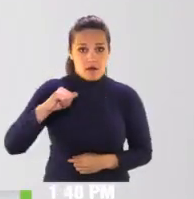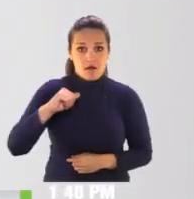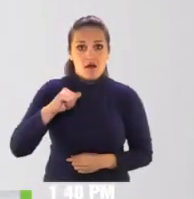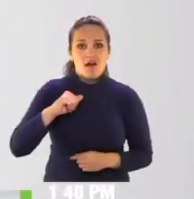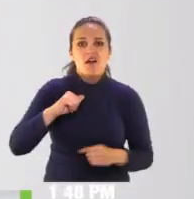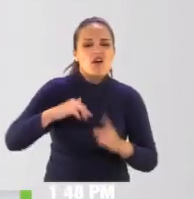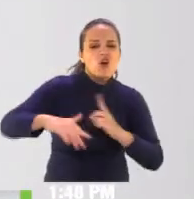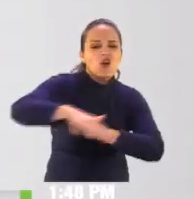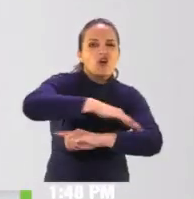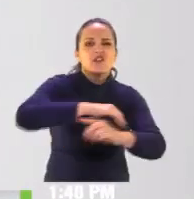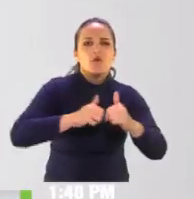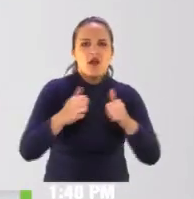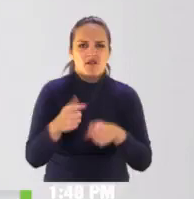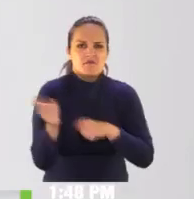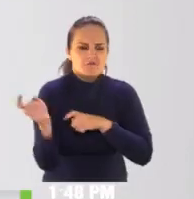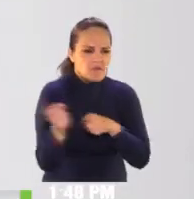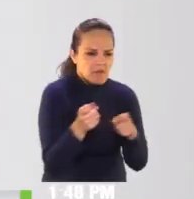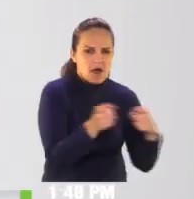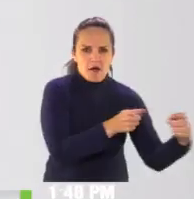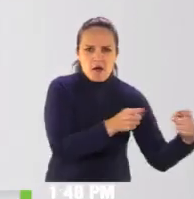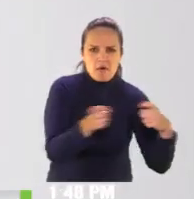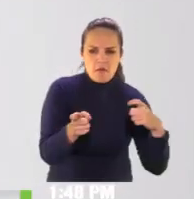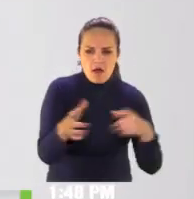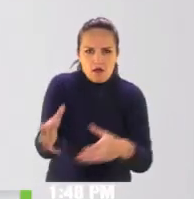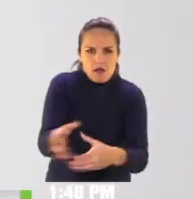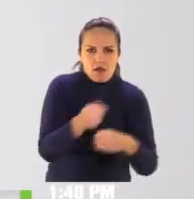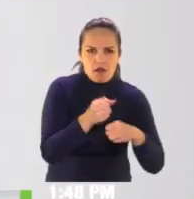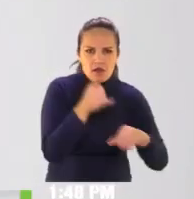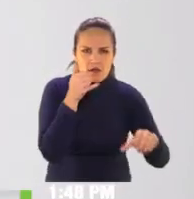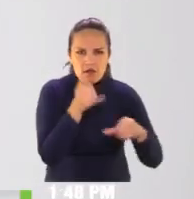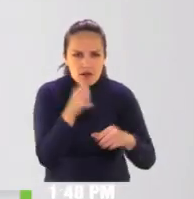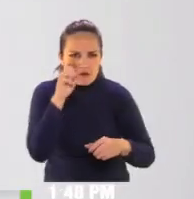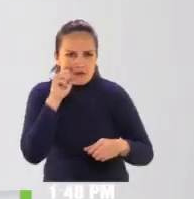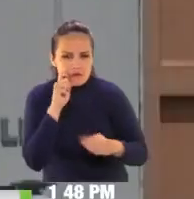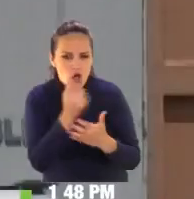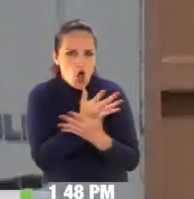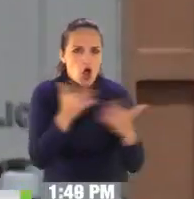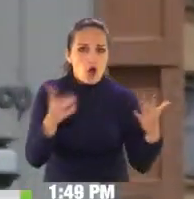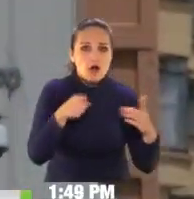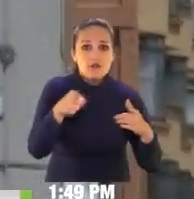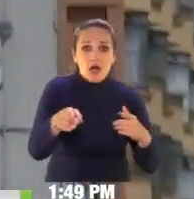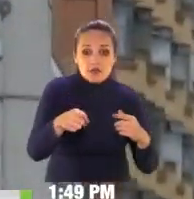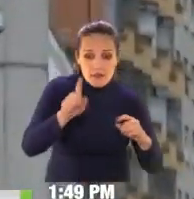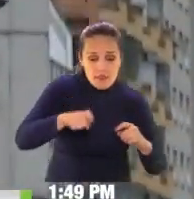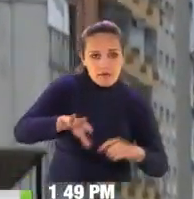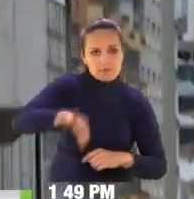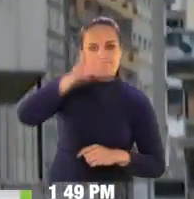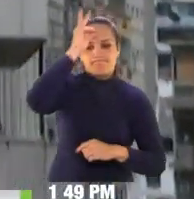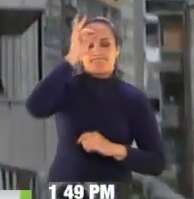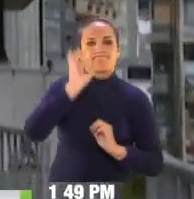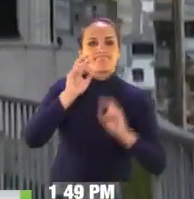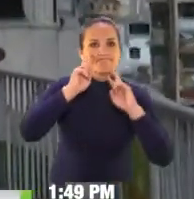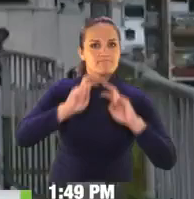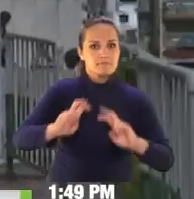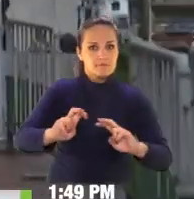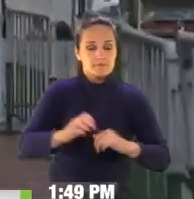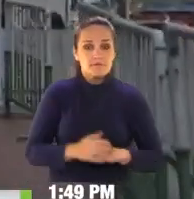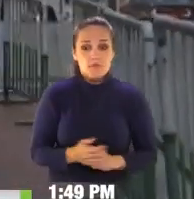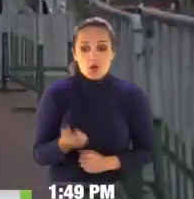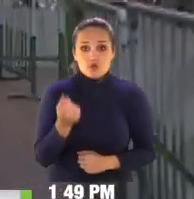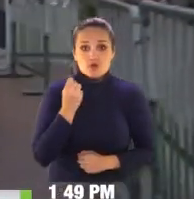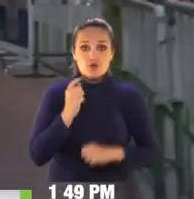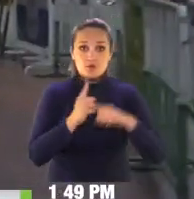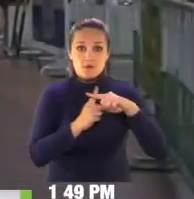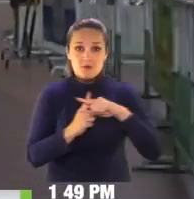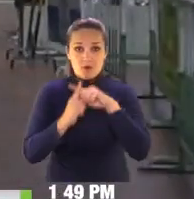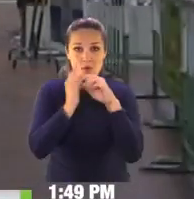de las confrontaciones armadas y a que persistan los obstáculos en las investigaciones. Recientemente, la Procuraduría General de la Nación